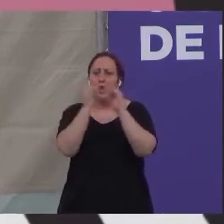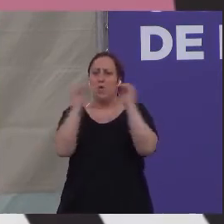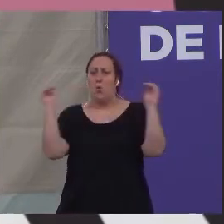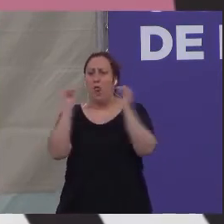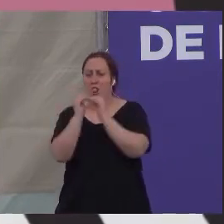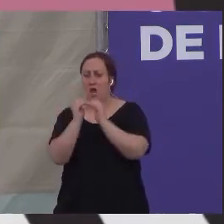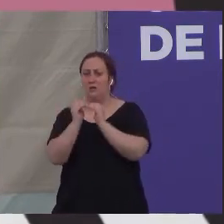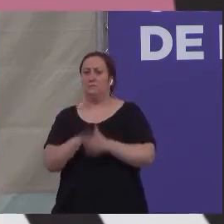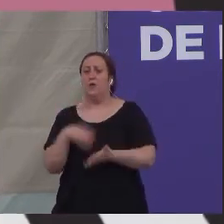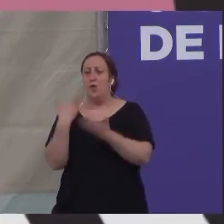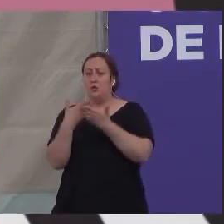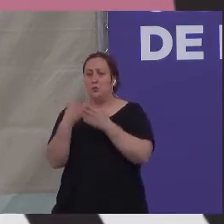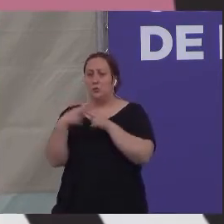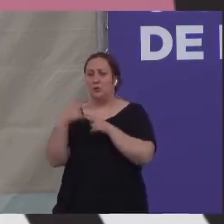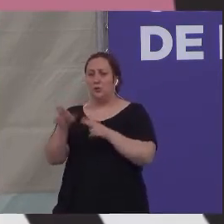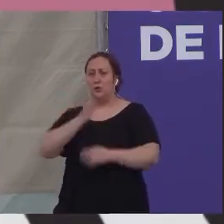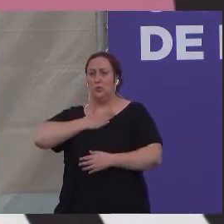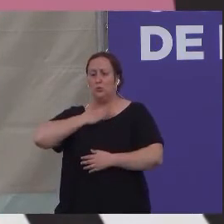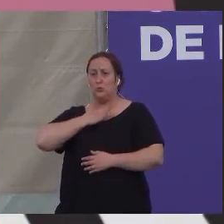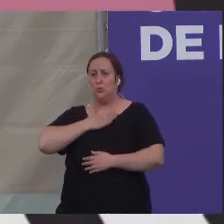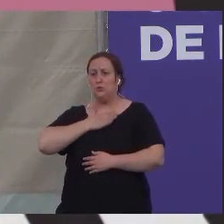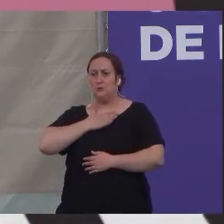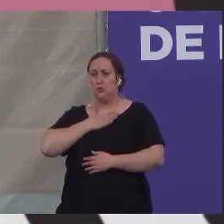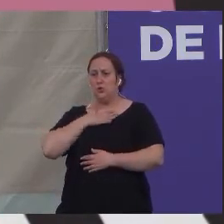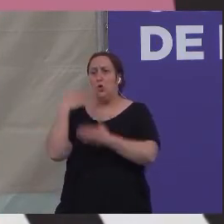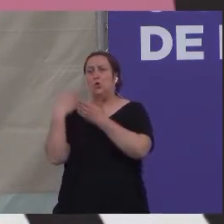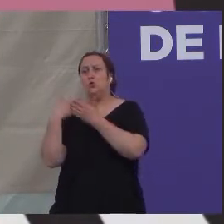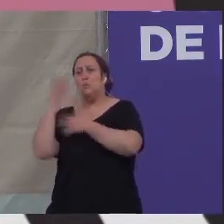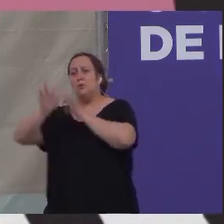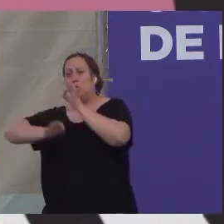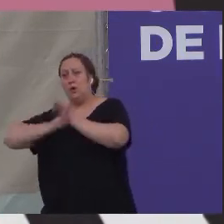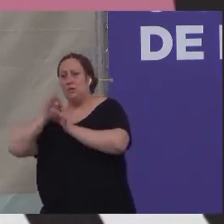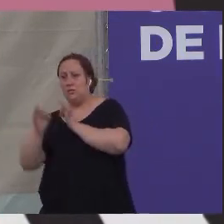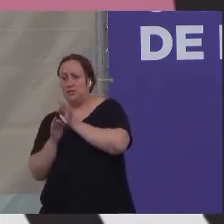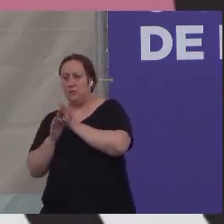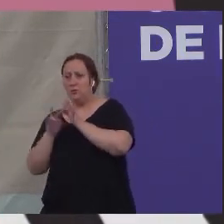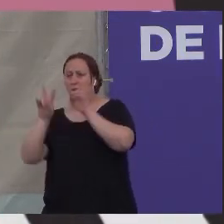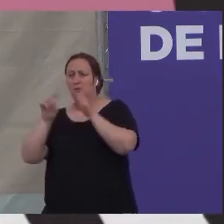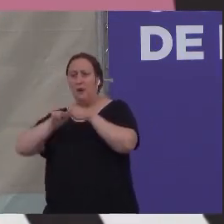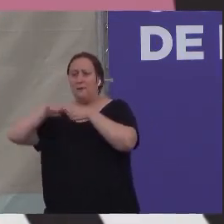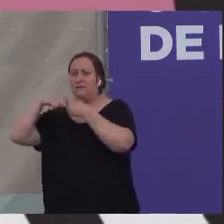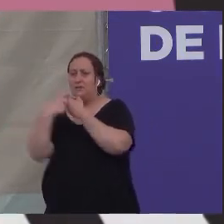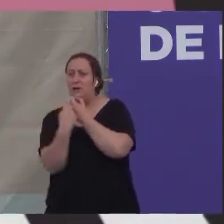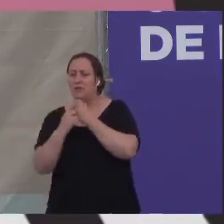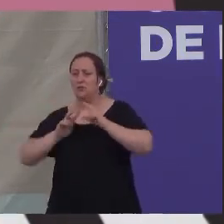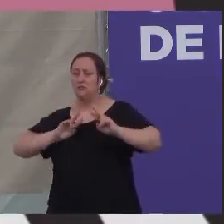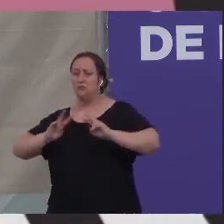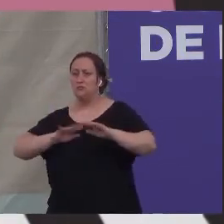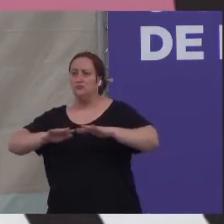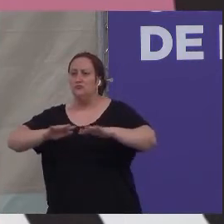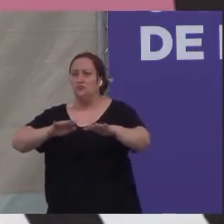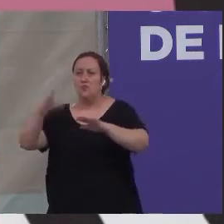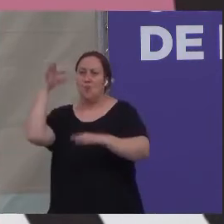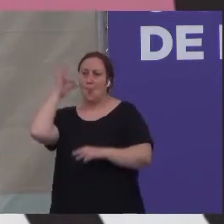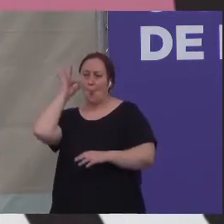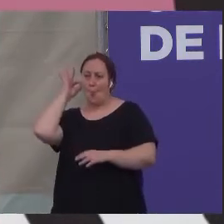En nuestro documento político y en el organizativo, la participación activa de las mujeres está presente de